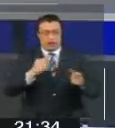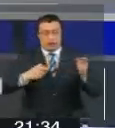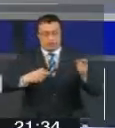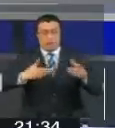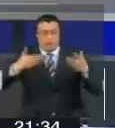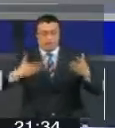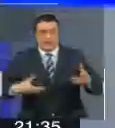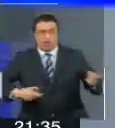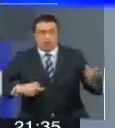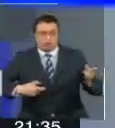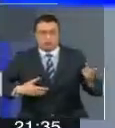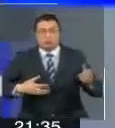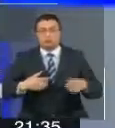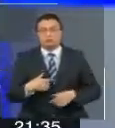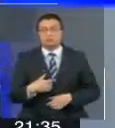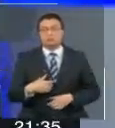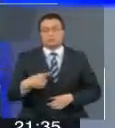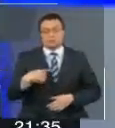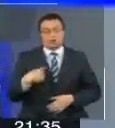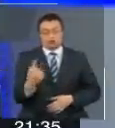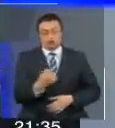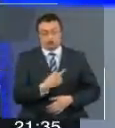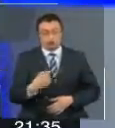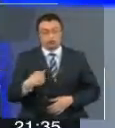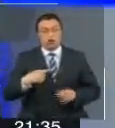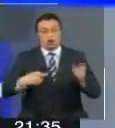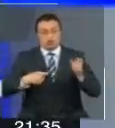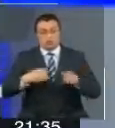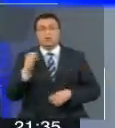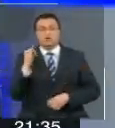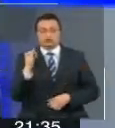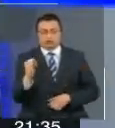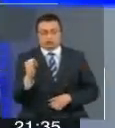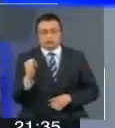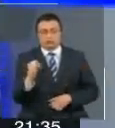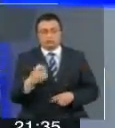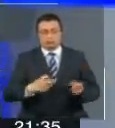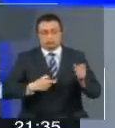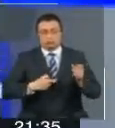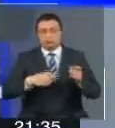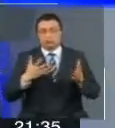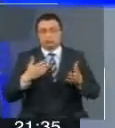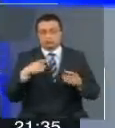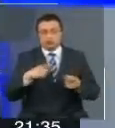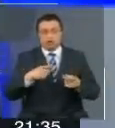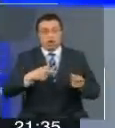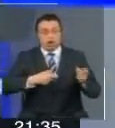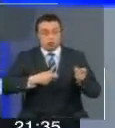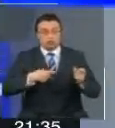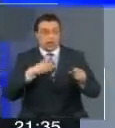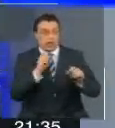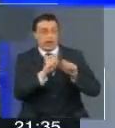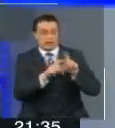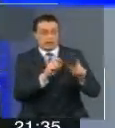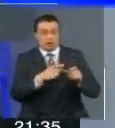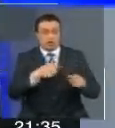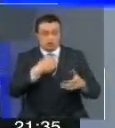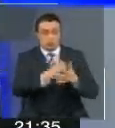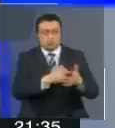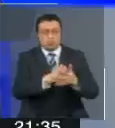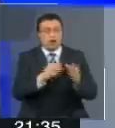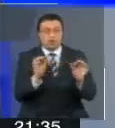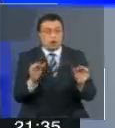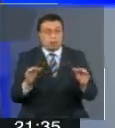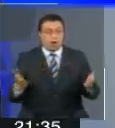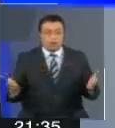pesado. Nosotros estábamos armados, es una lucha de resistencia, es